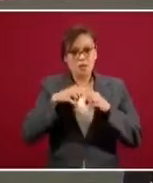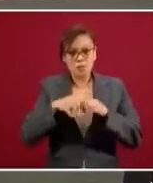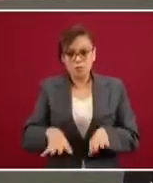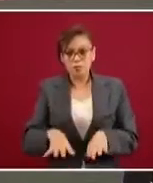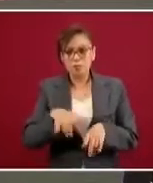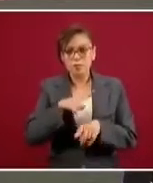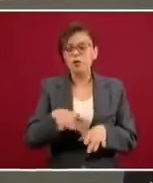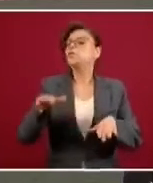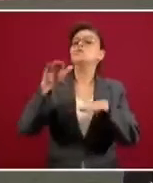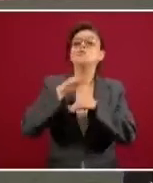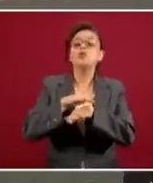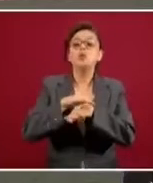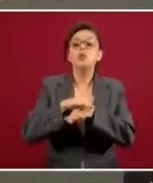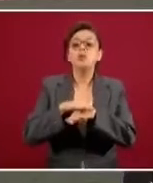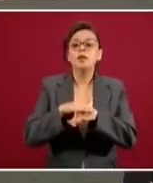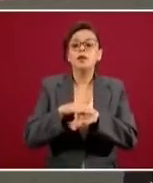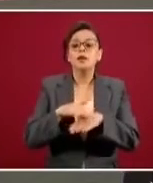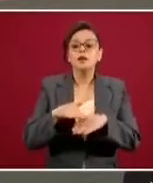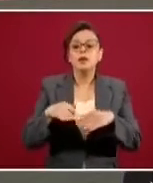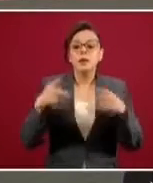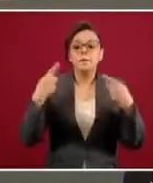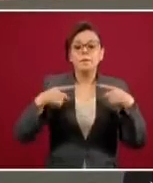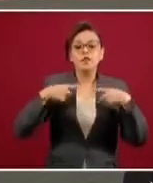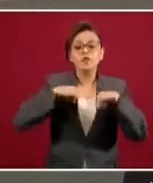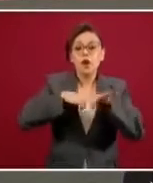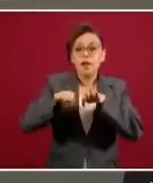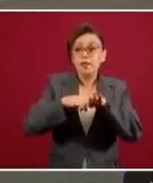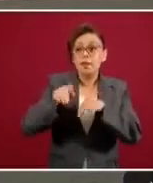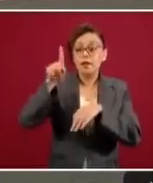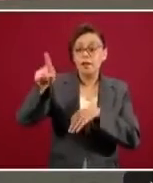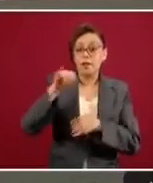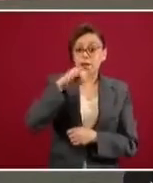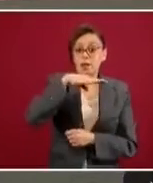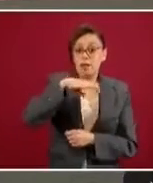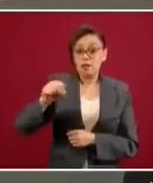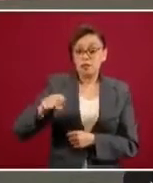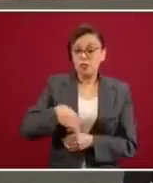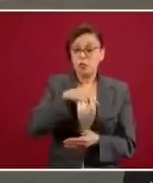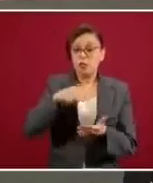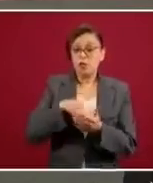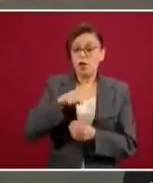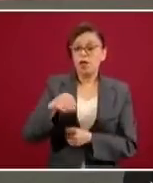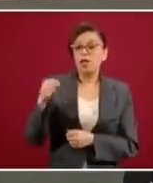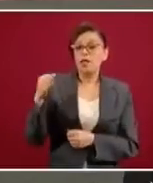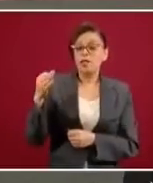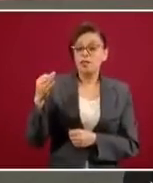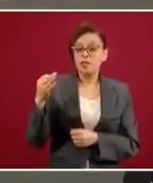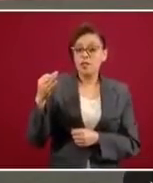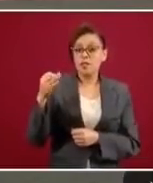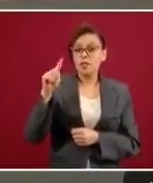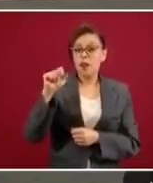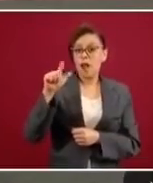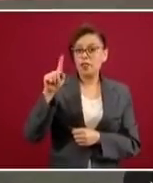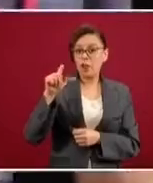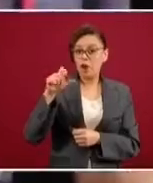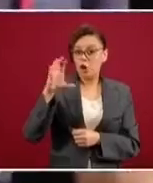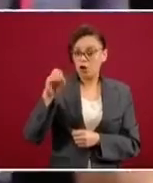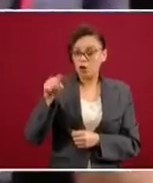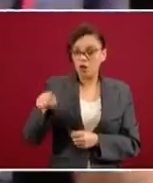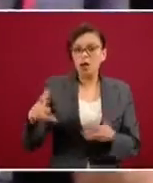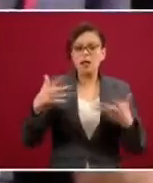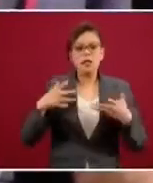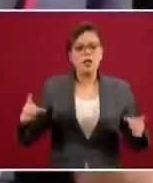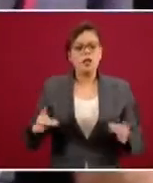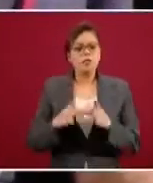a la muerte de un empleado del Seguro Social en Tlatelolco. Se hablaba en redes sociales de un posible contagio ahí, si